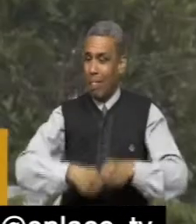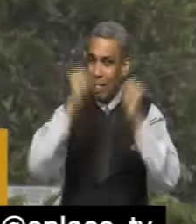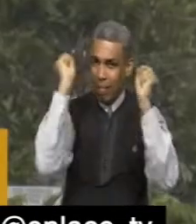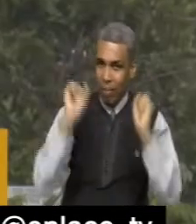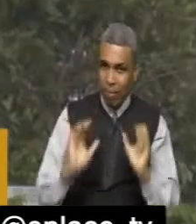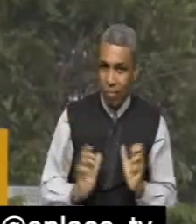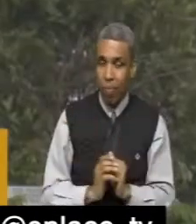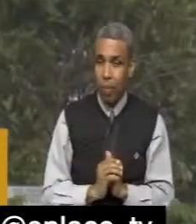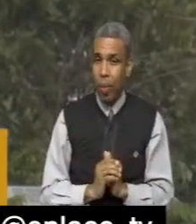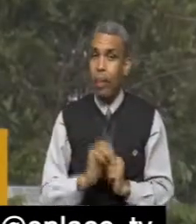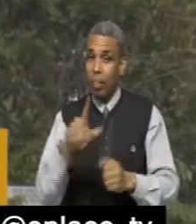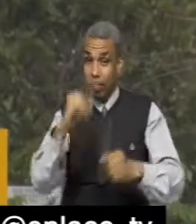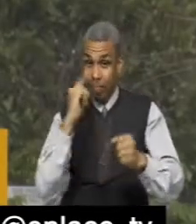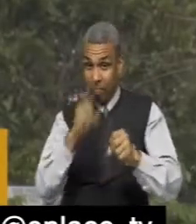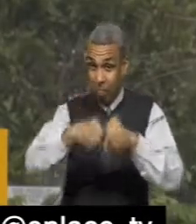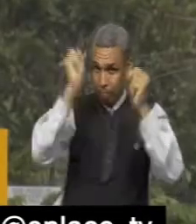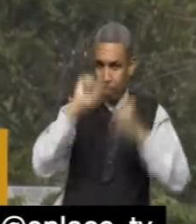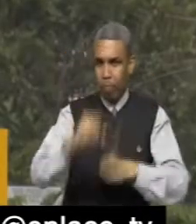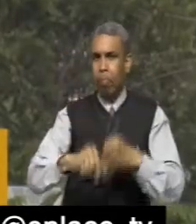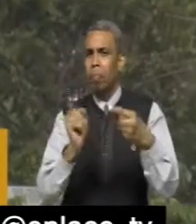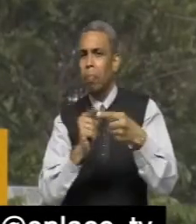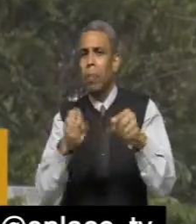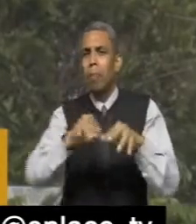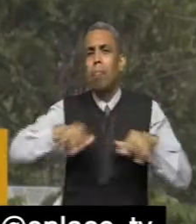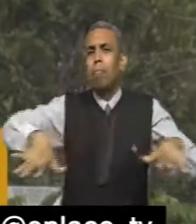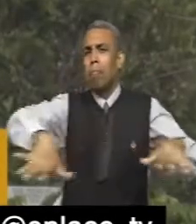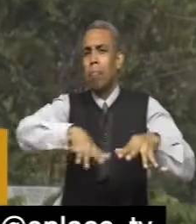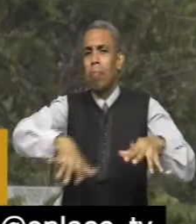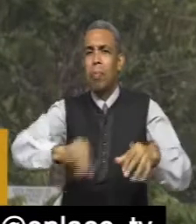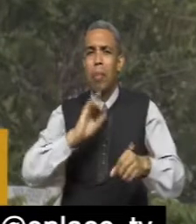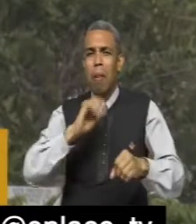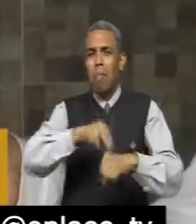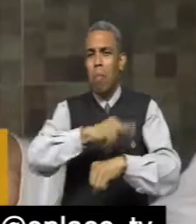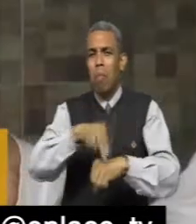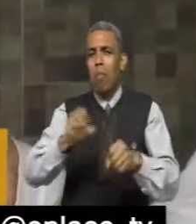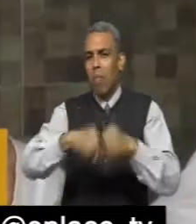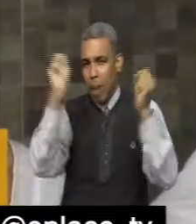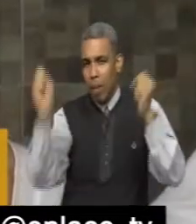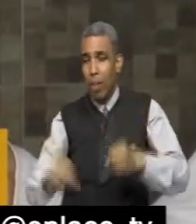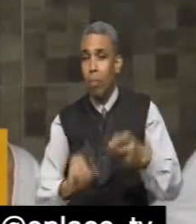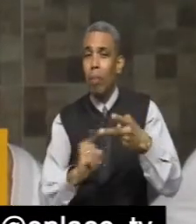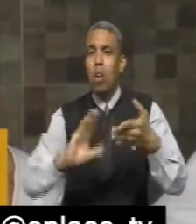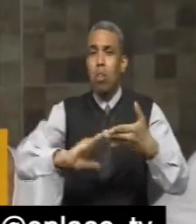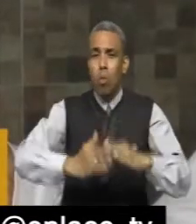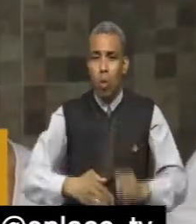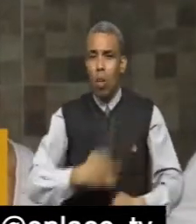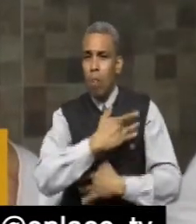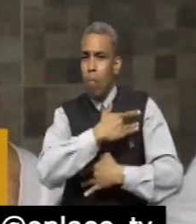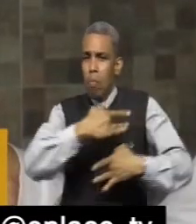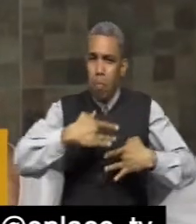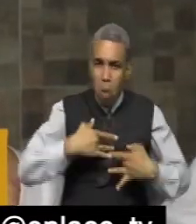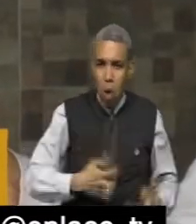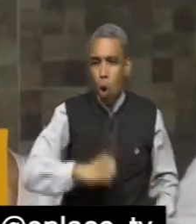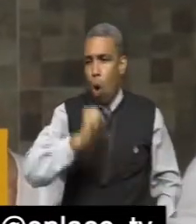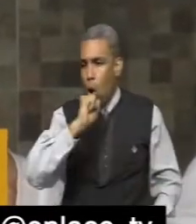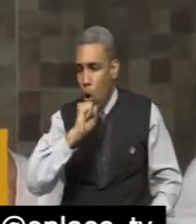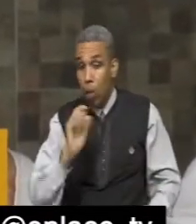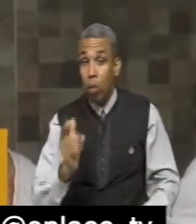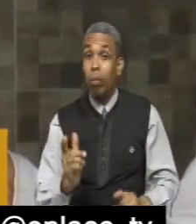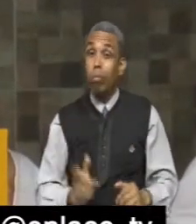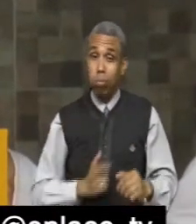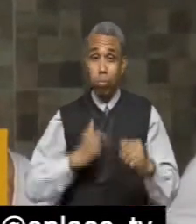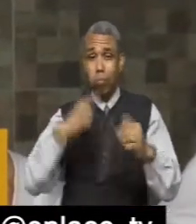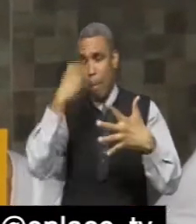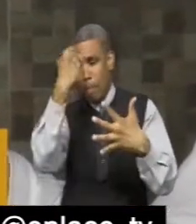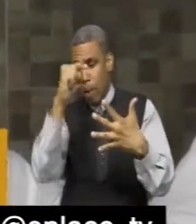porque afecta el medio ambiente, porque afecta la salud humana. Y bueno, y las conclusiones es que nace un nuevo